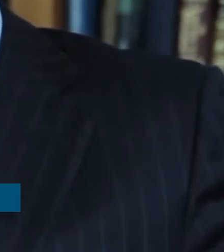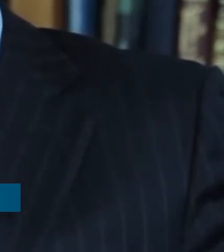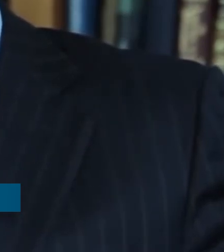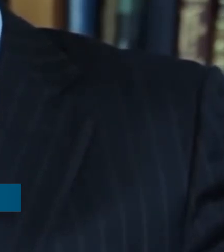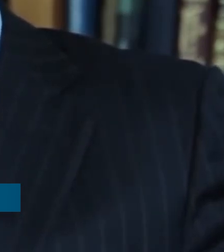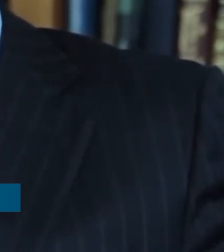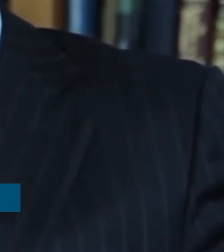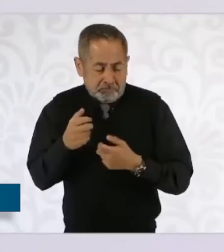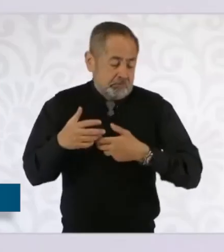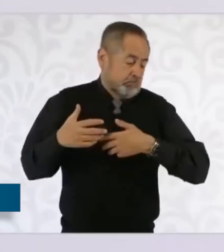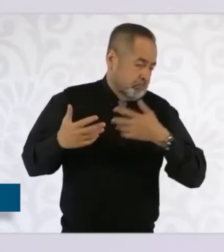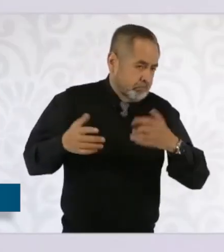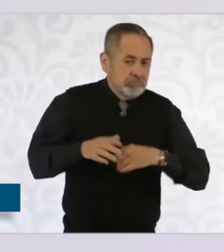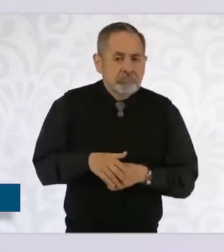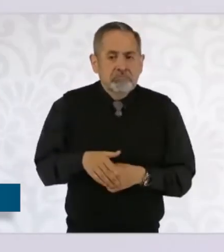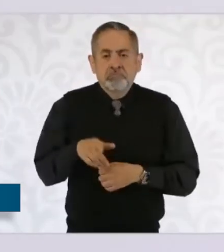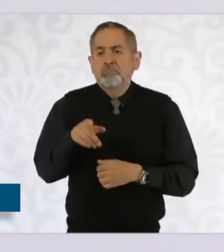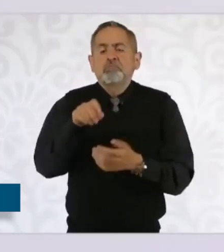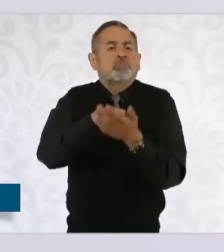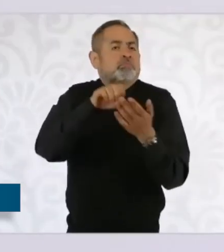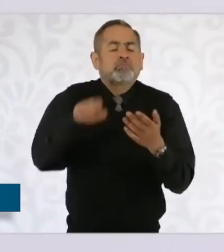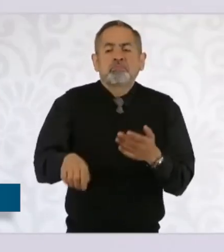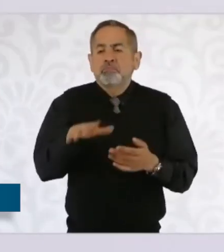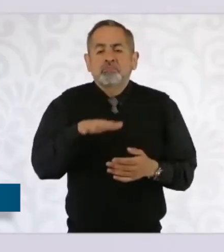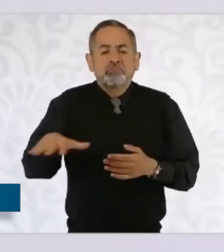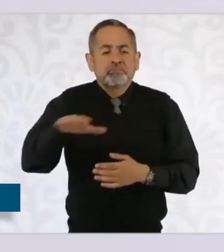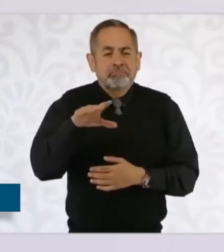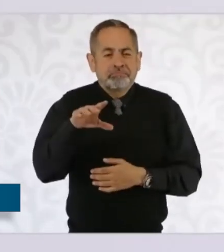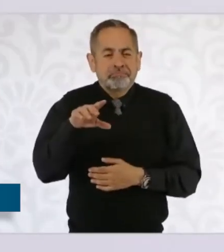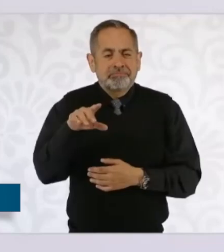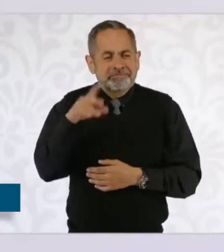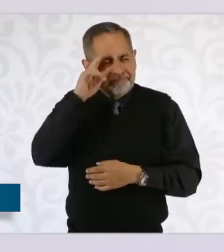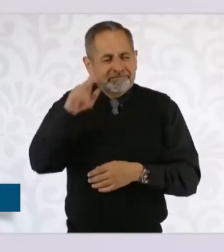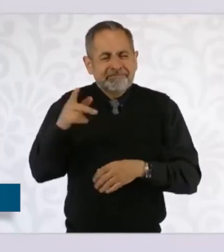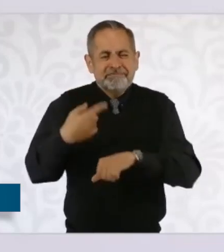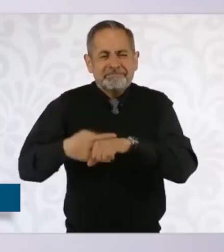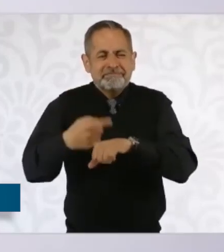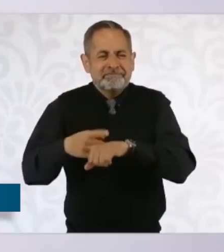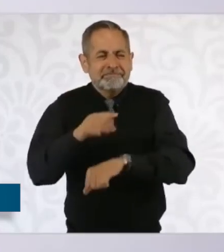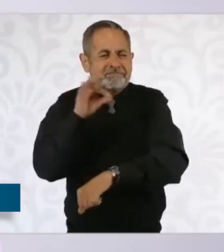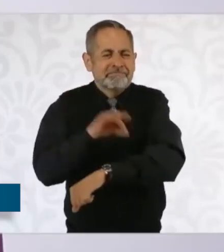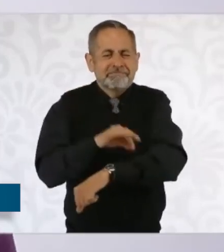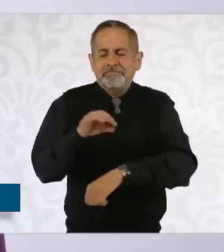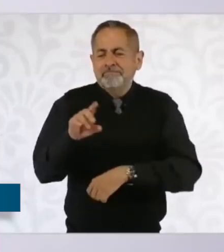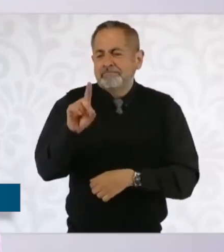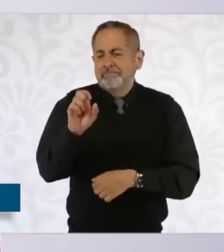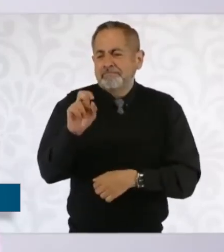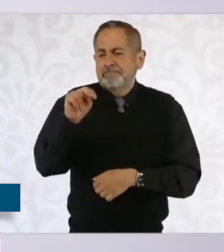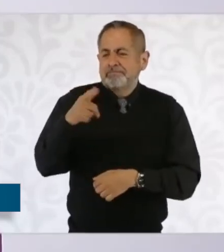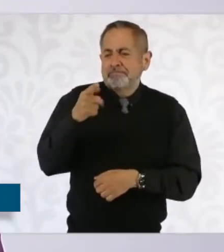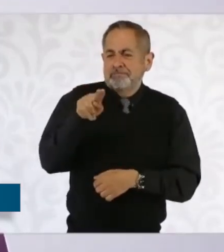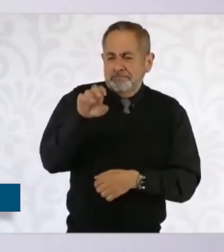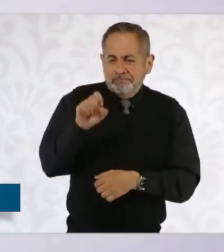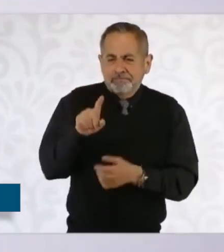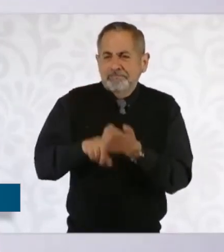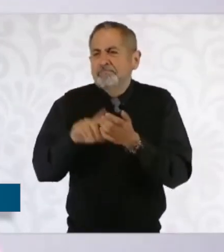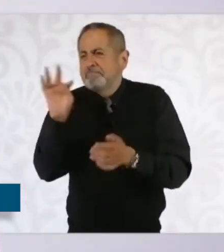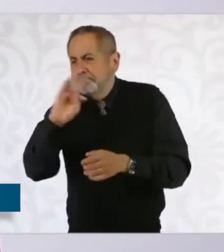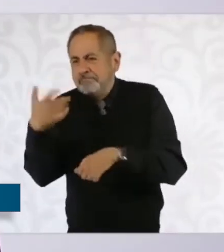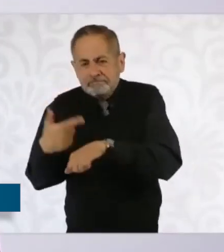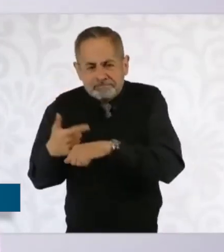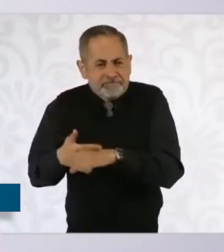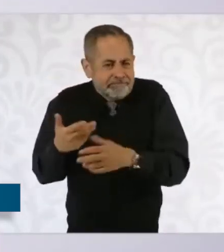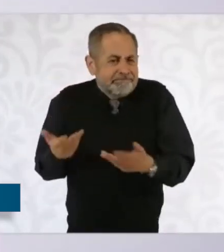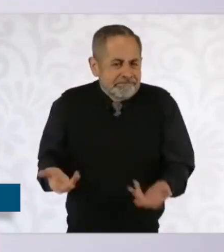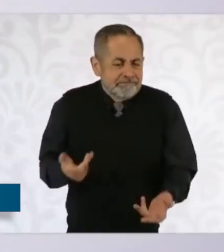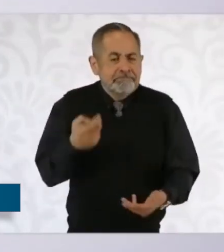dejado consecuencias en relación con el reciente asesinato del padre Marcelo Pérez en Chiapas ch aseguró que a pesar de la detención